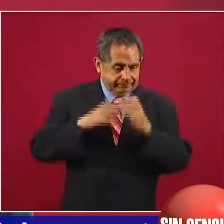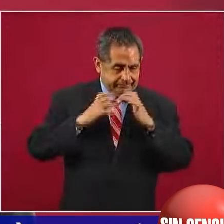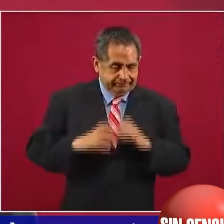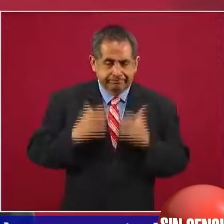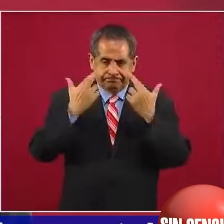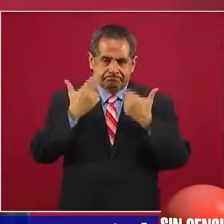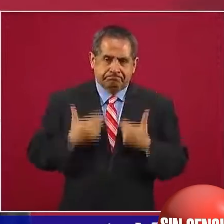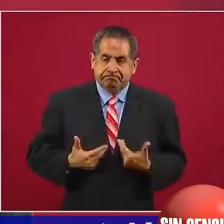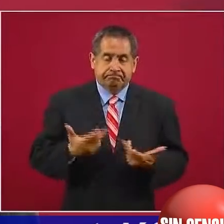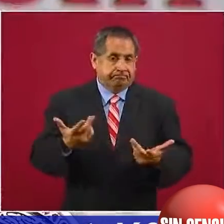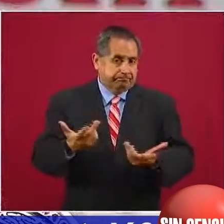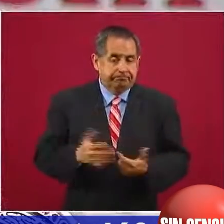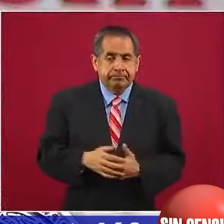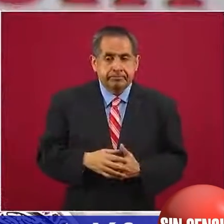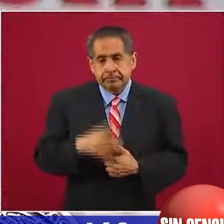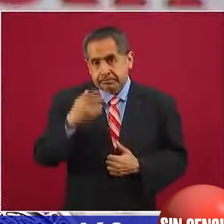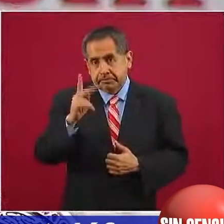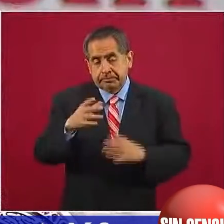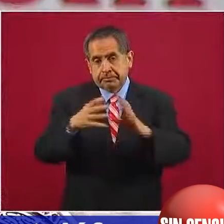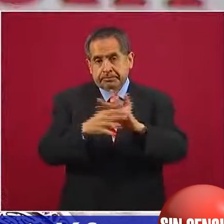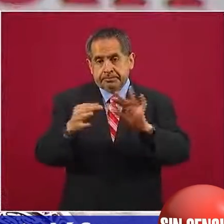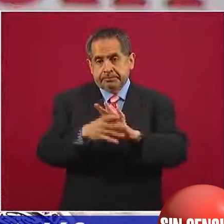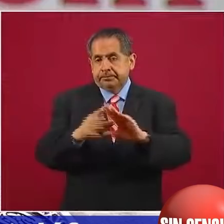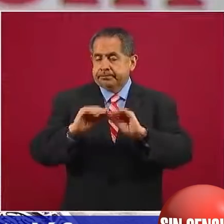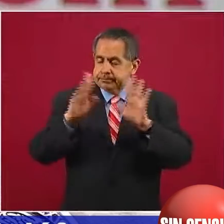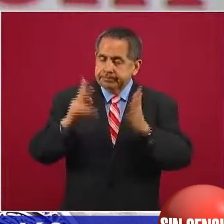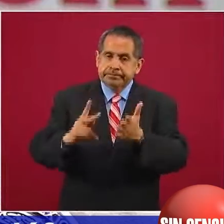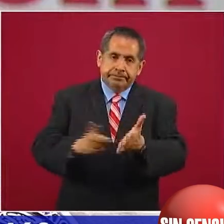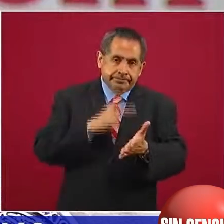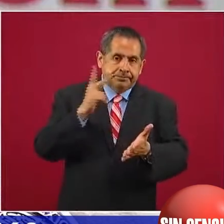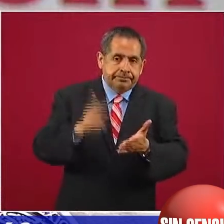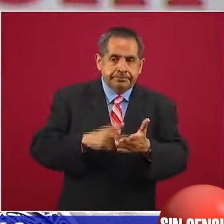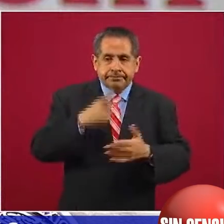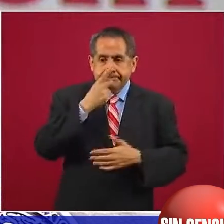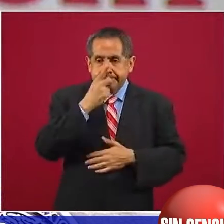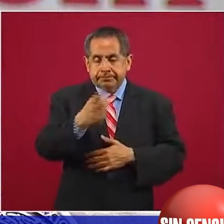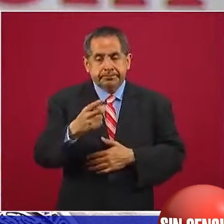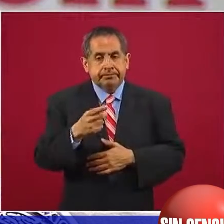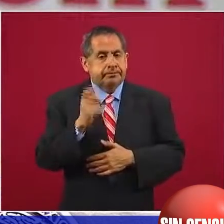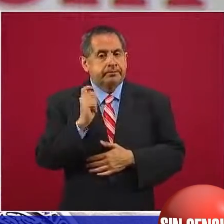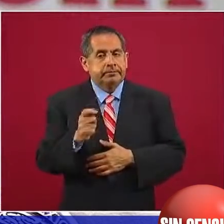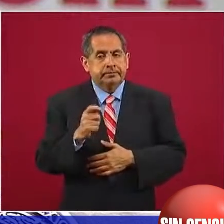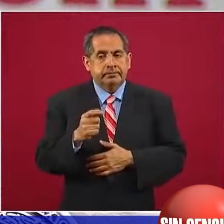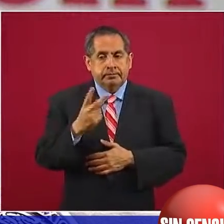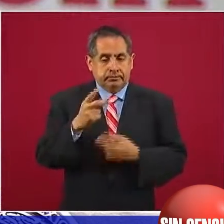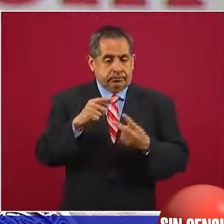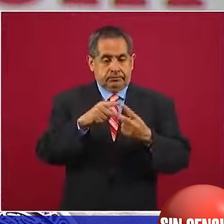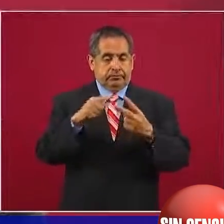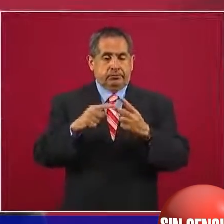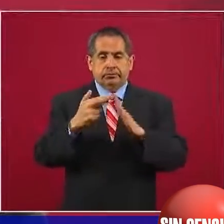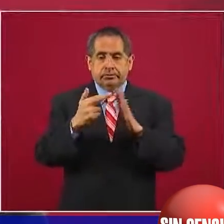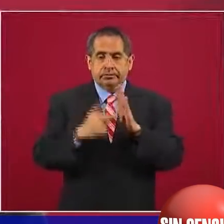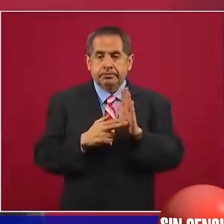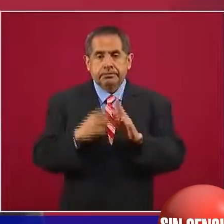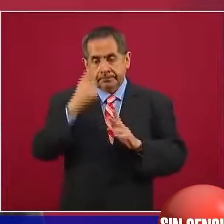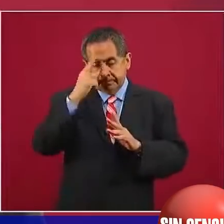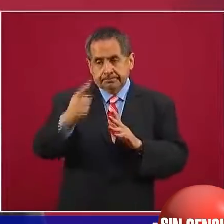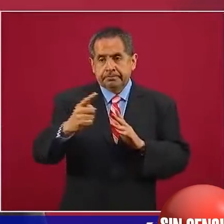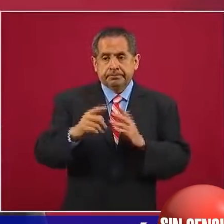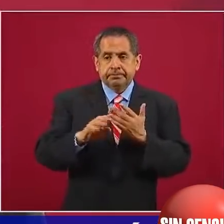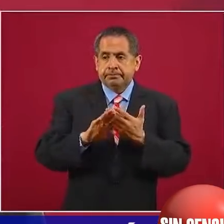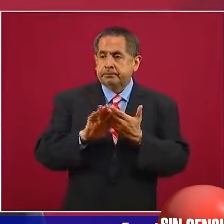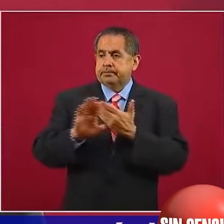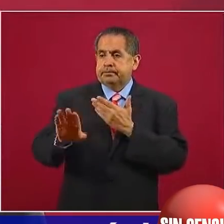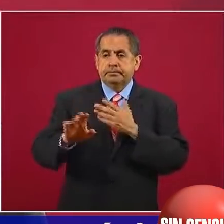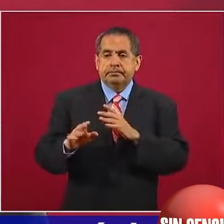produce. Pero enfatizamos una y otra vez estas dos medidas de evitar la